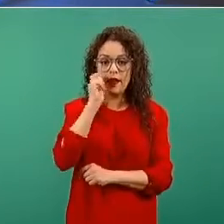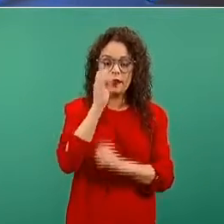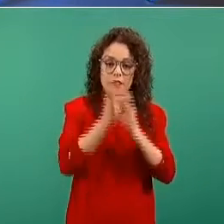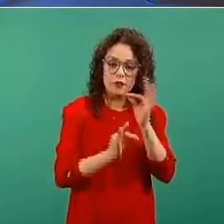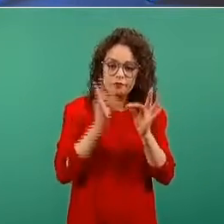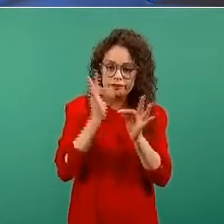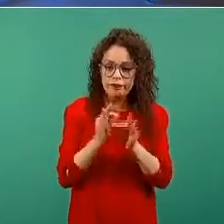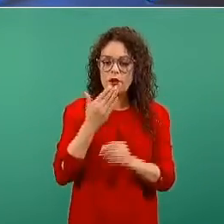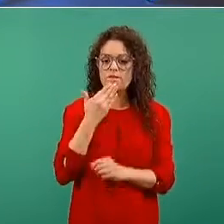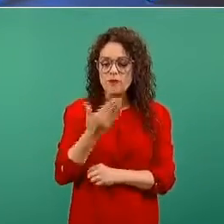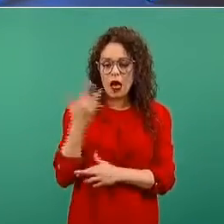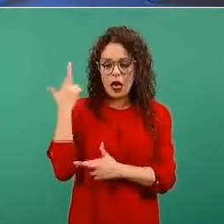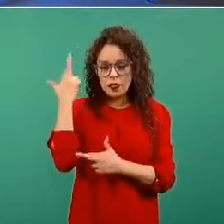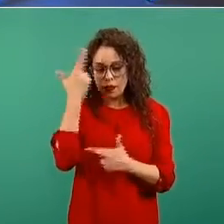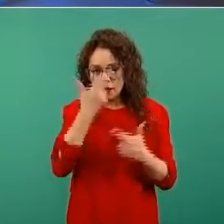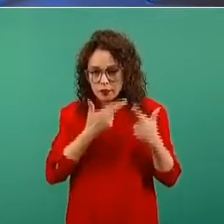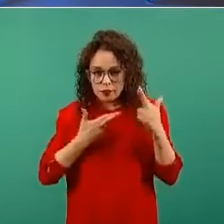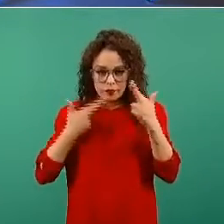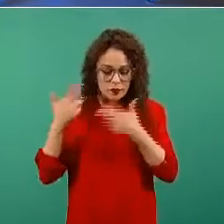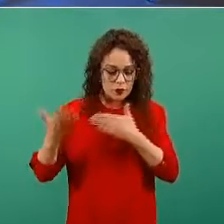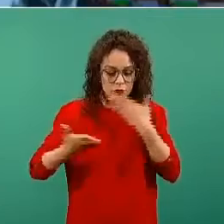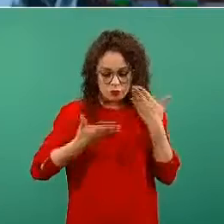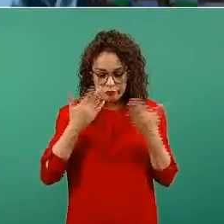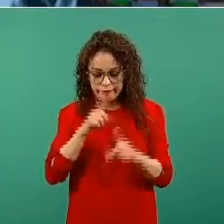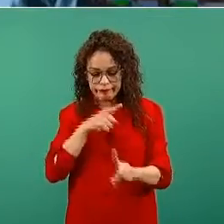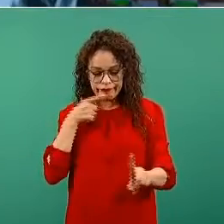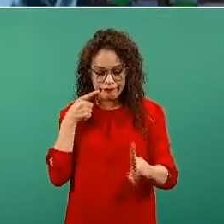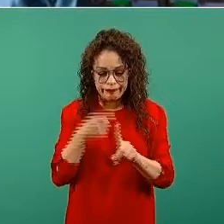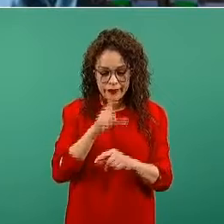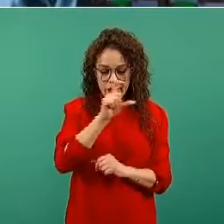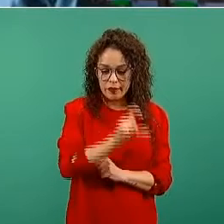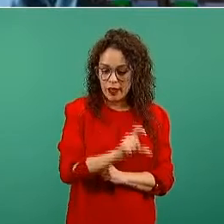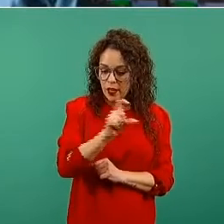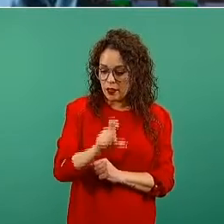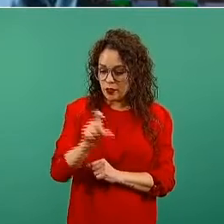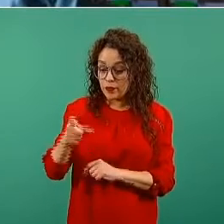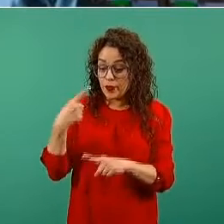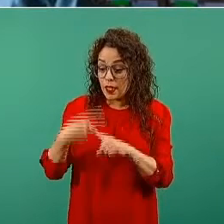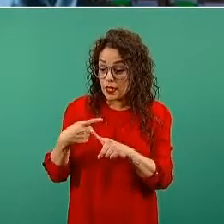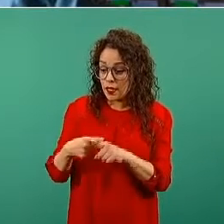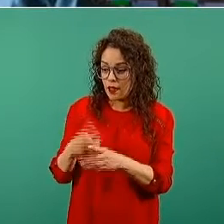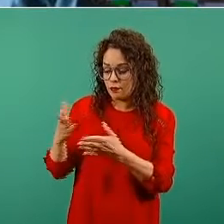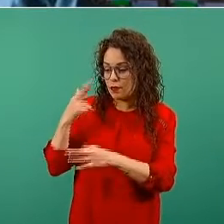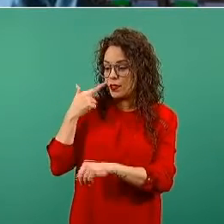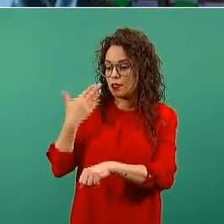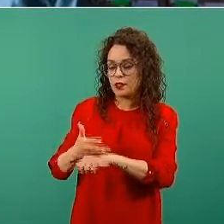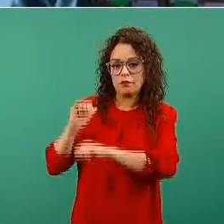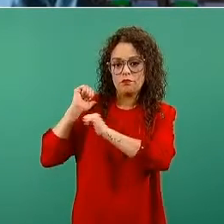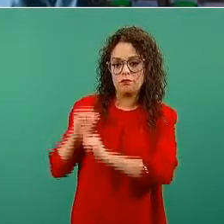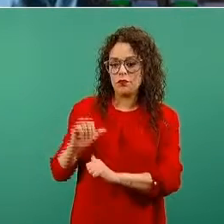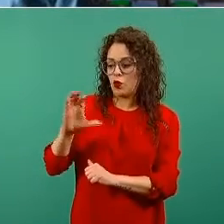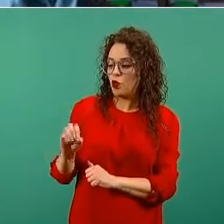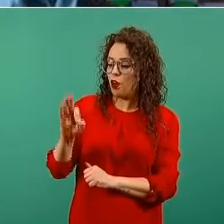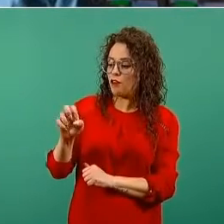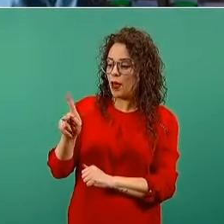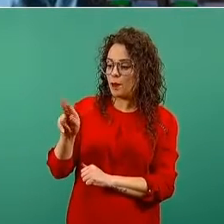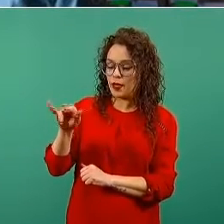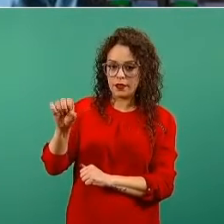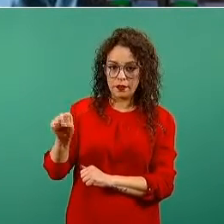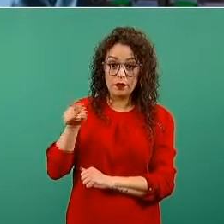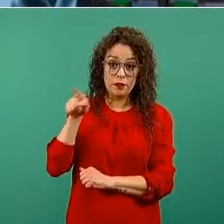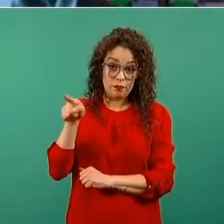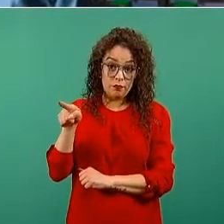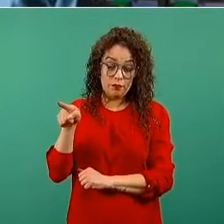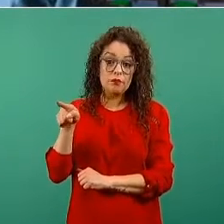el análisis de la vacuna por parte de COFEPRIS. Esto es muy importante. La autoridad sanitaria